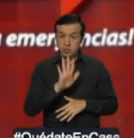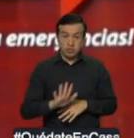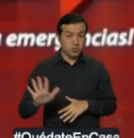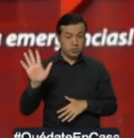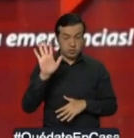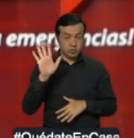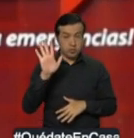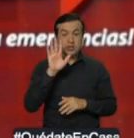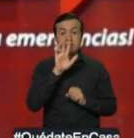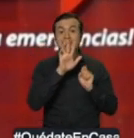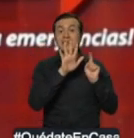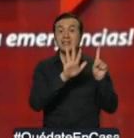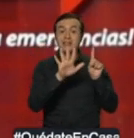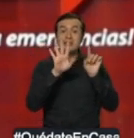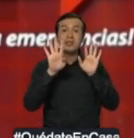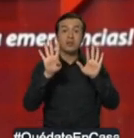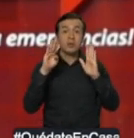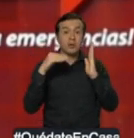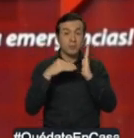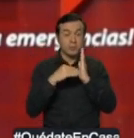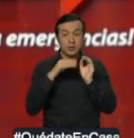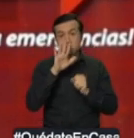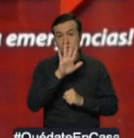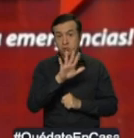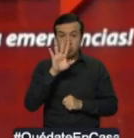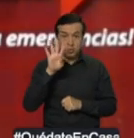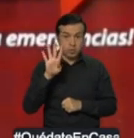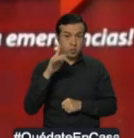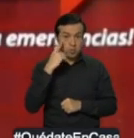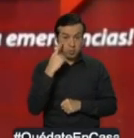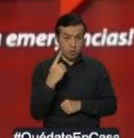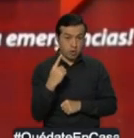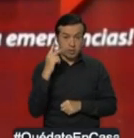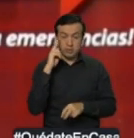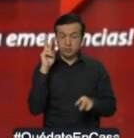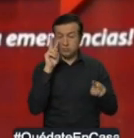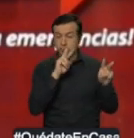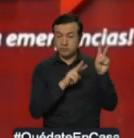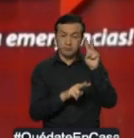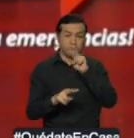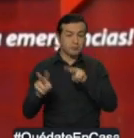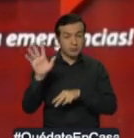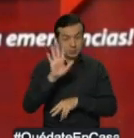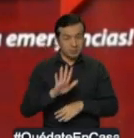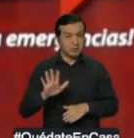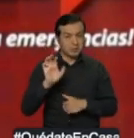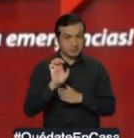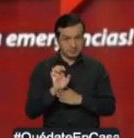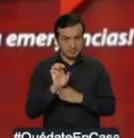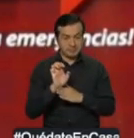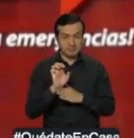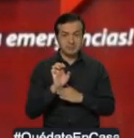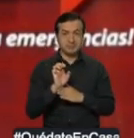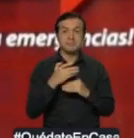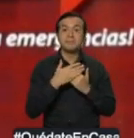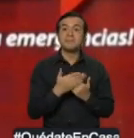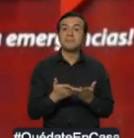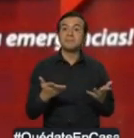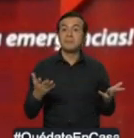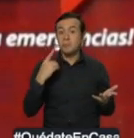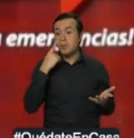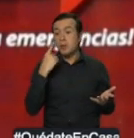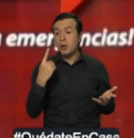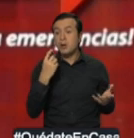el día de hoy 69 mil 54 muestras tomadas a nivel nacional de este grupo de